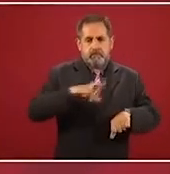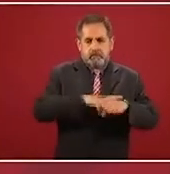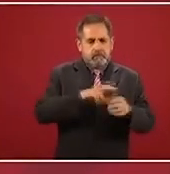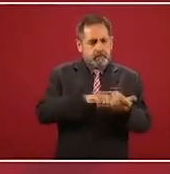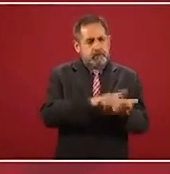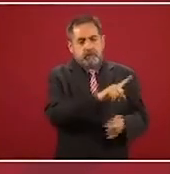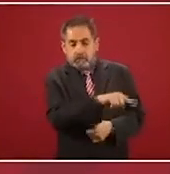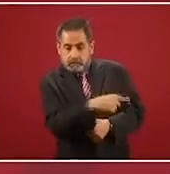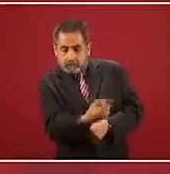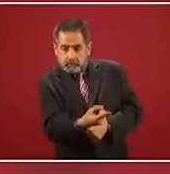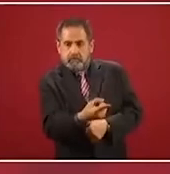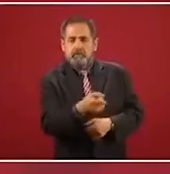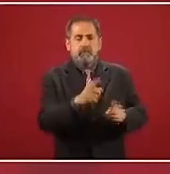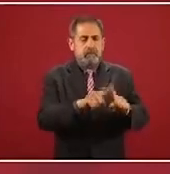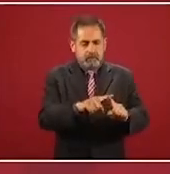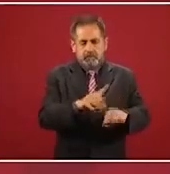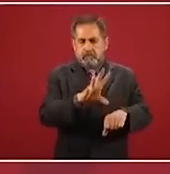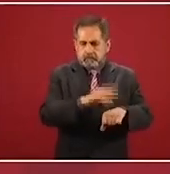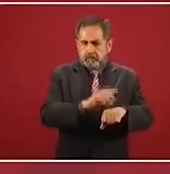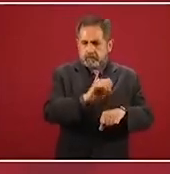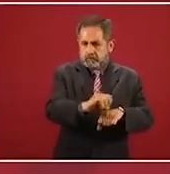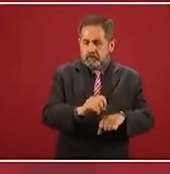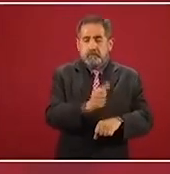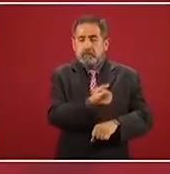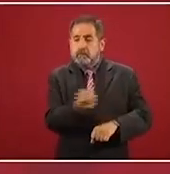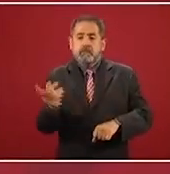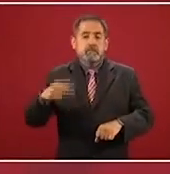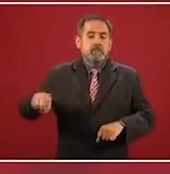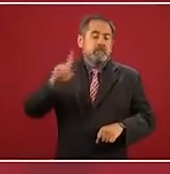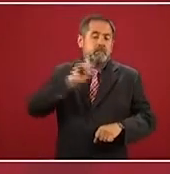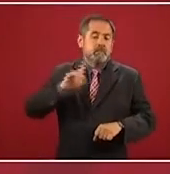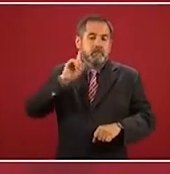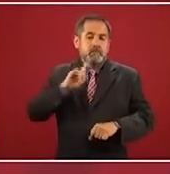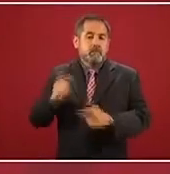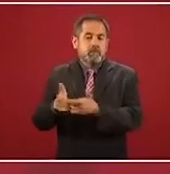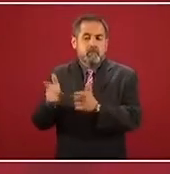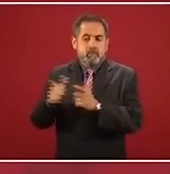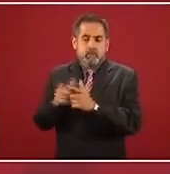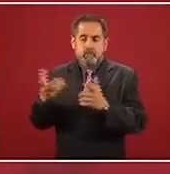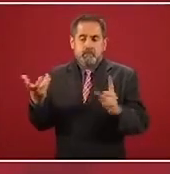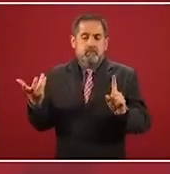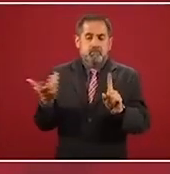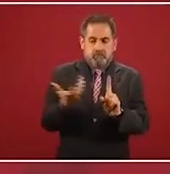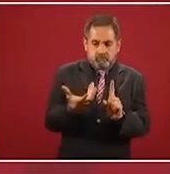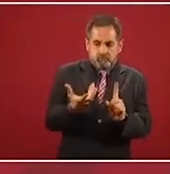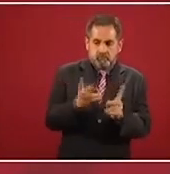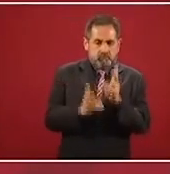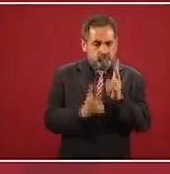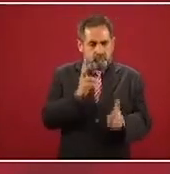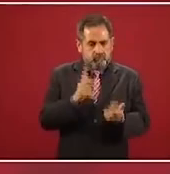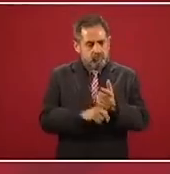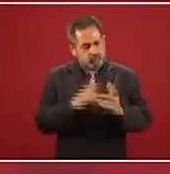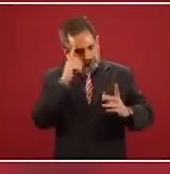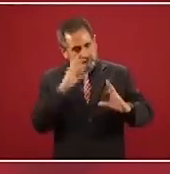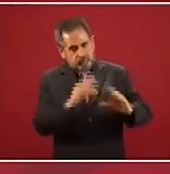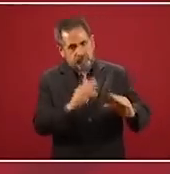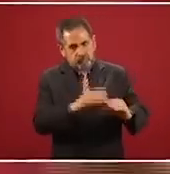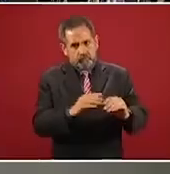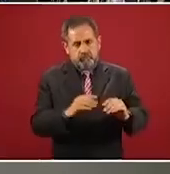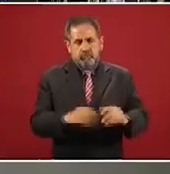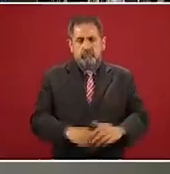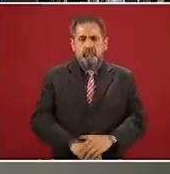para que se den estas facilidades y se lleve a cabo esta capacitación, esta